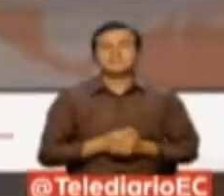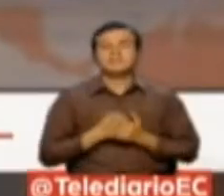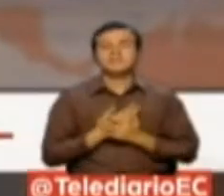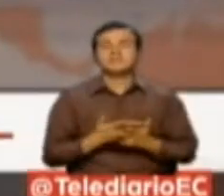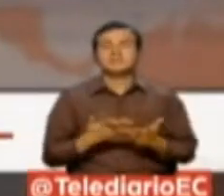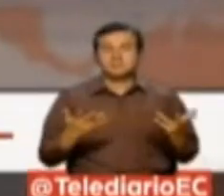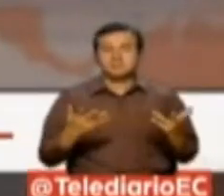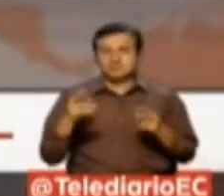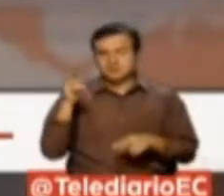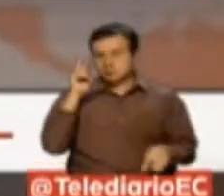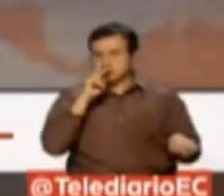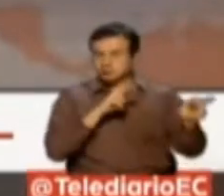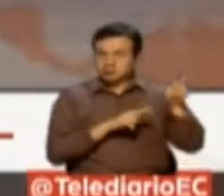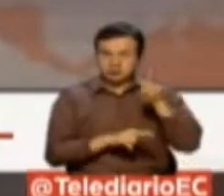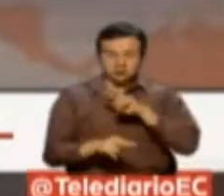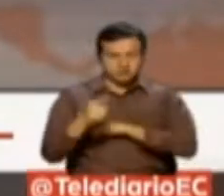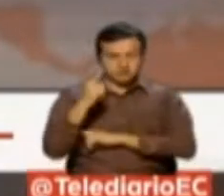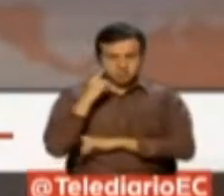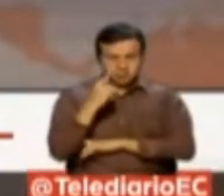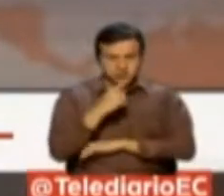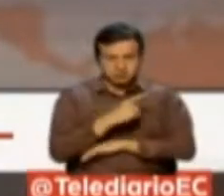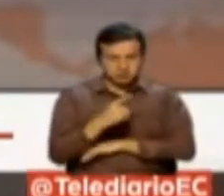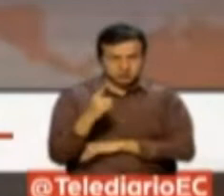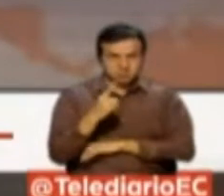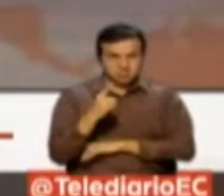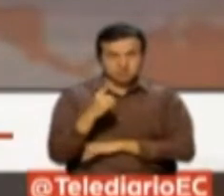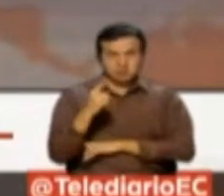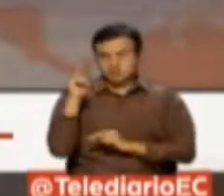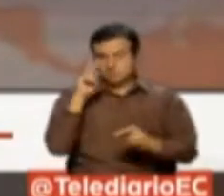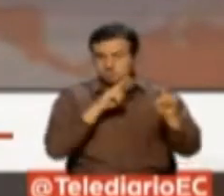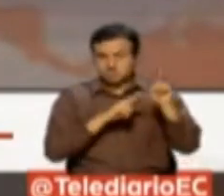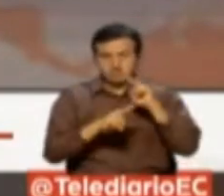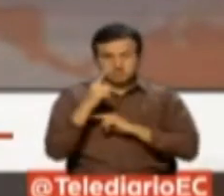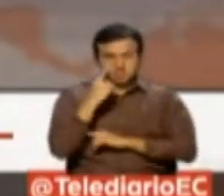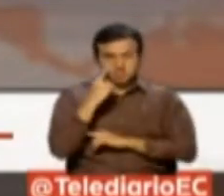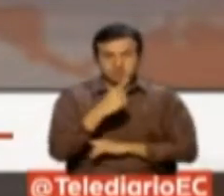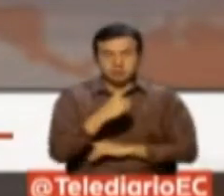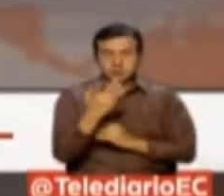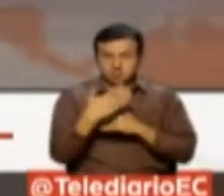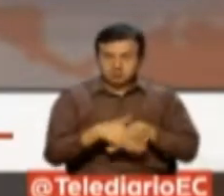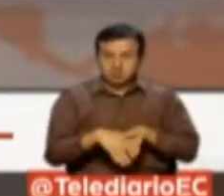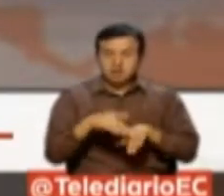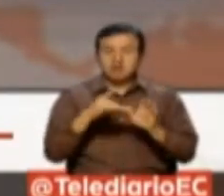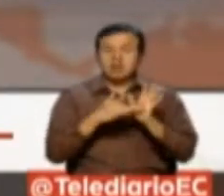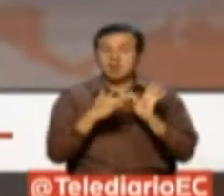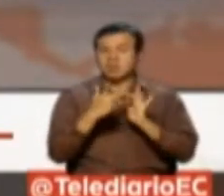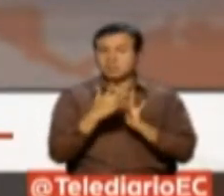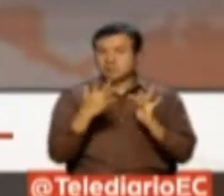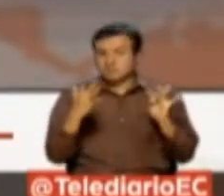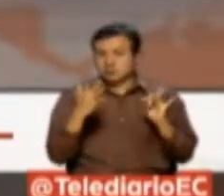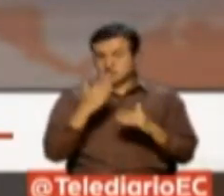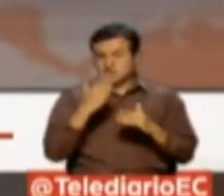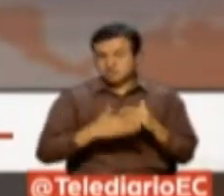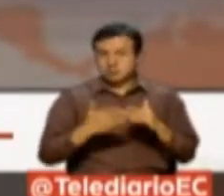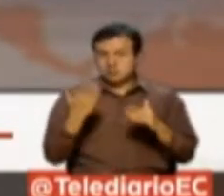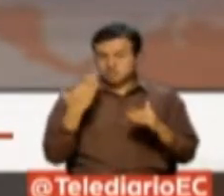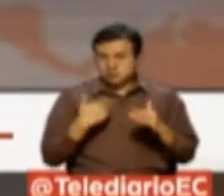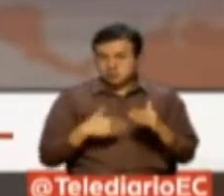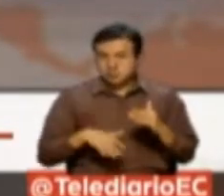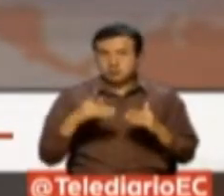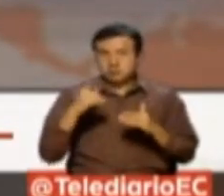de la veeduría principal que concluyó en abril de este año